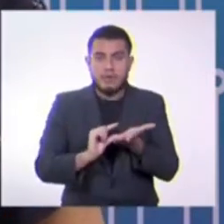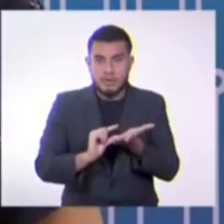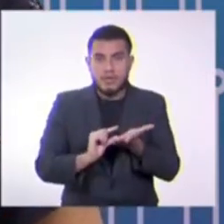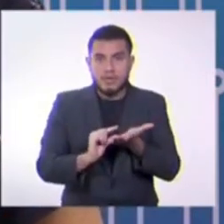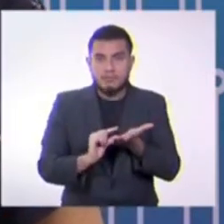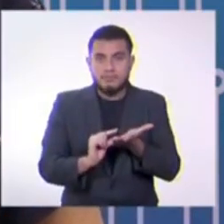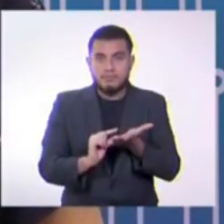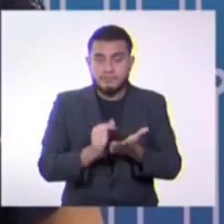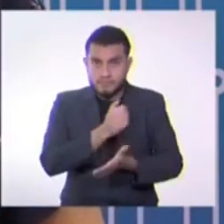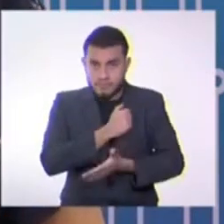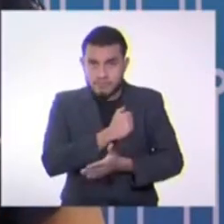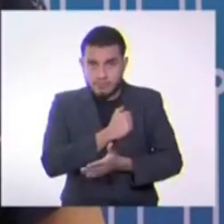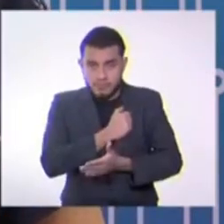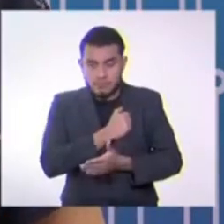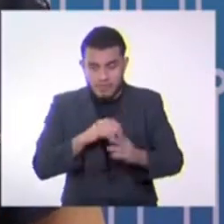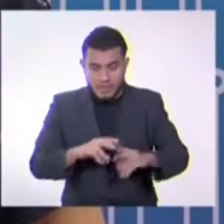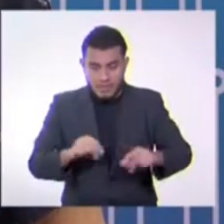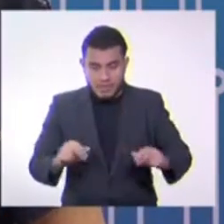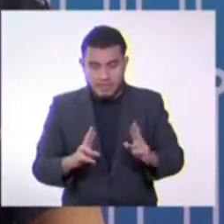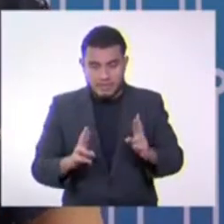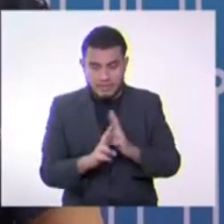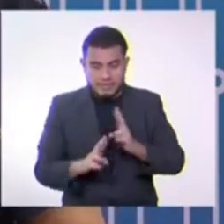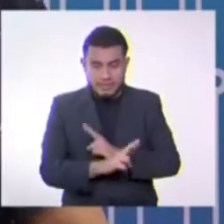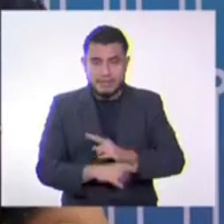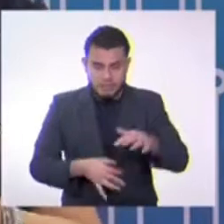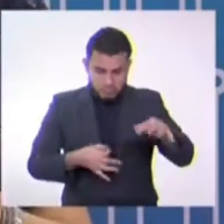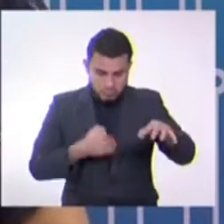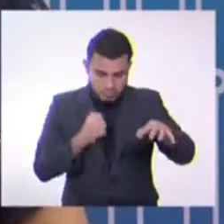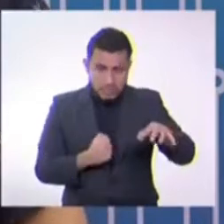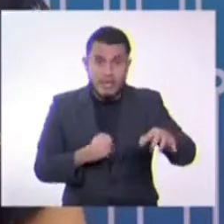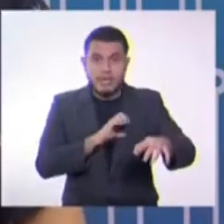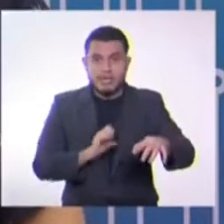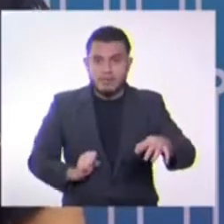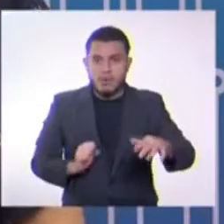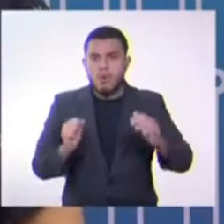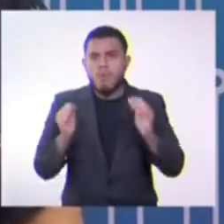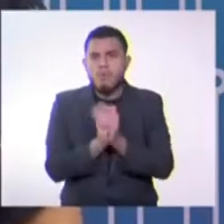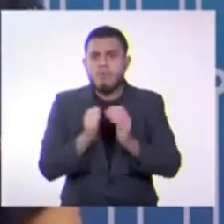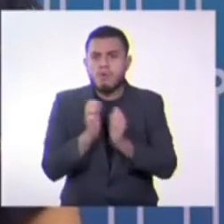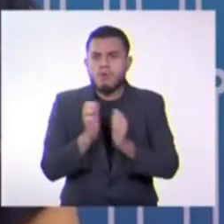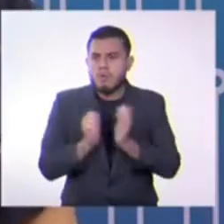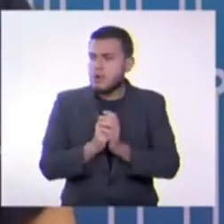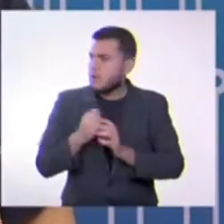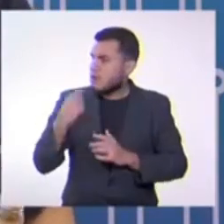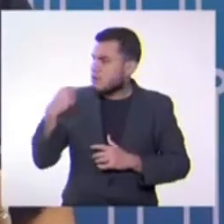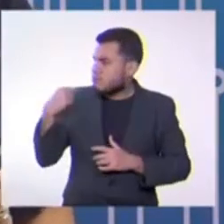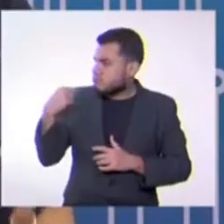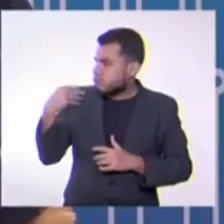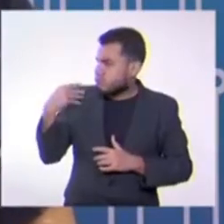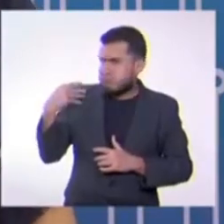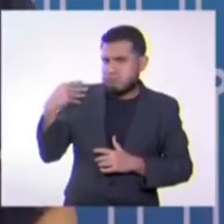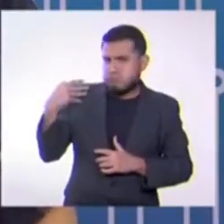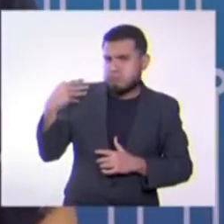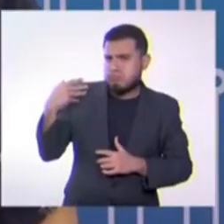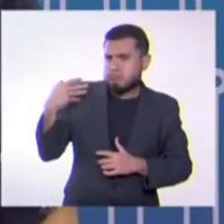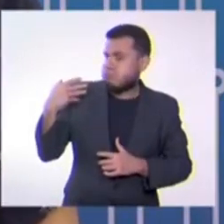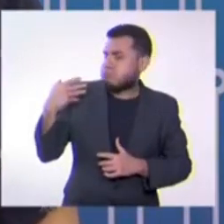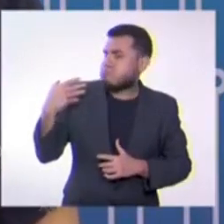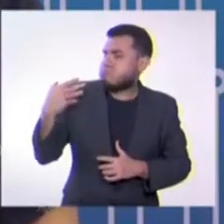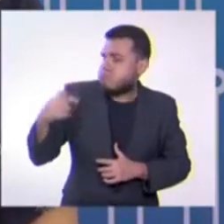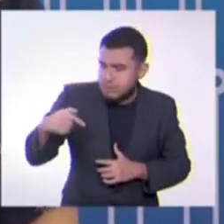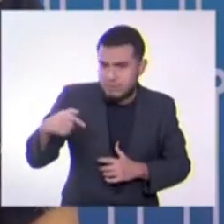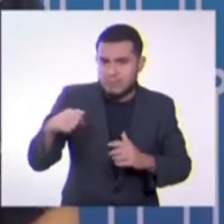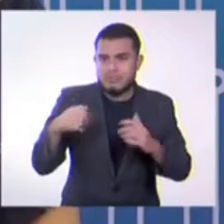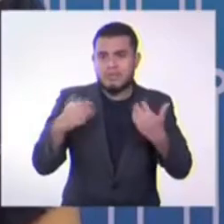de la tierra y reforma agraria en El Salvador, que este es un problema que se ha suscitado, ¿verdad? Por siempre, ese conflicto en